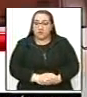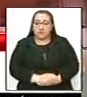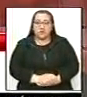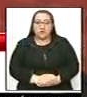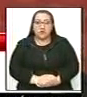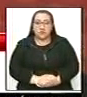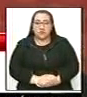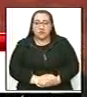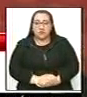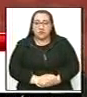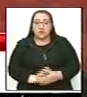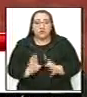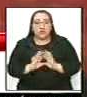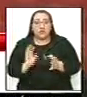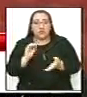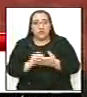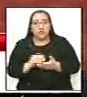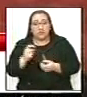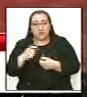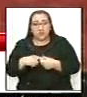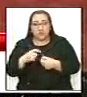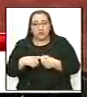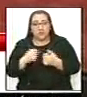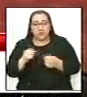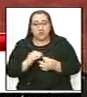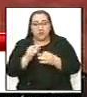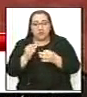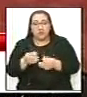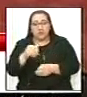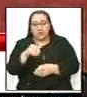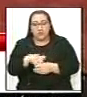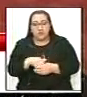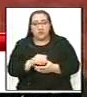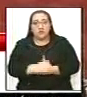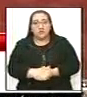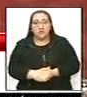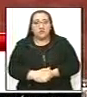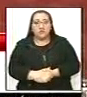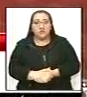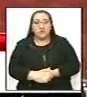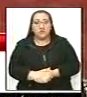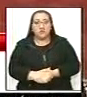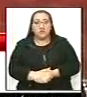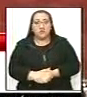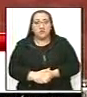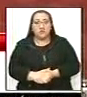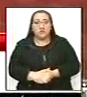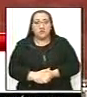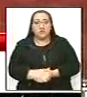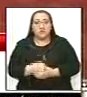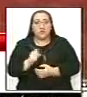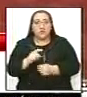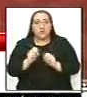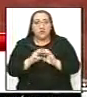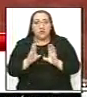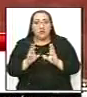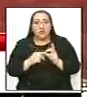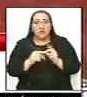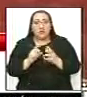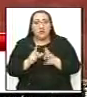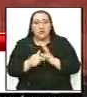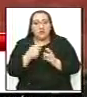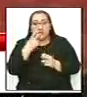Luego de haber registrado la asistencia, pues ahora se va a proceder a la votación de esta aclaración. Vamos a ver finalmente el